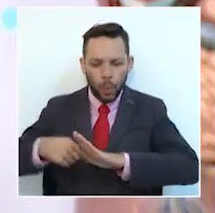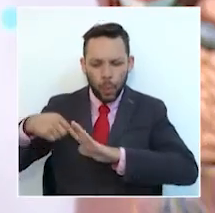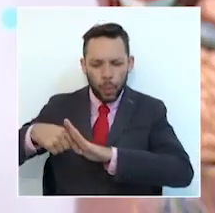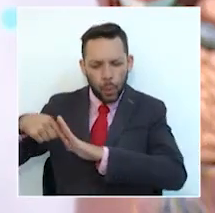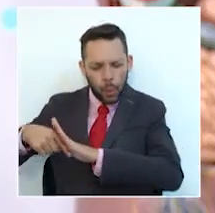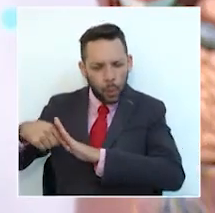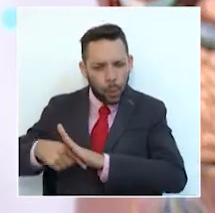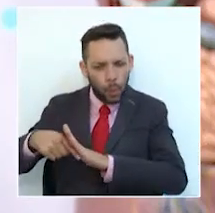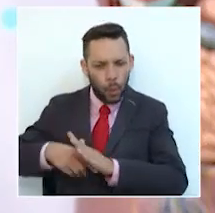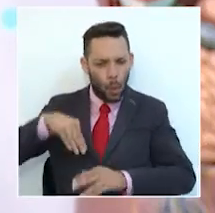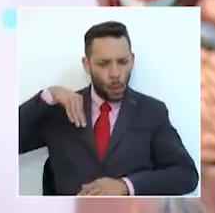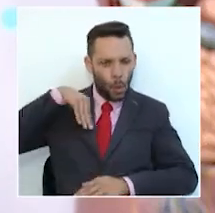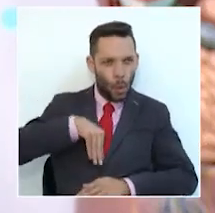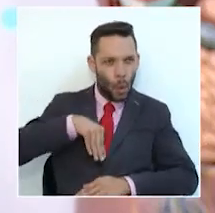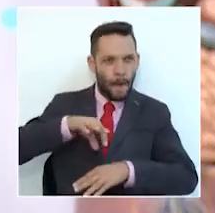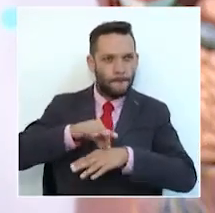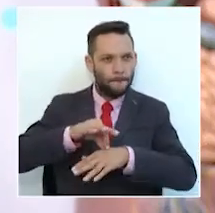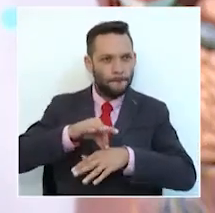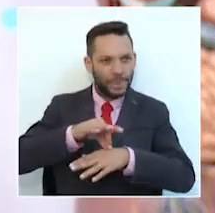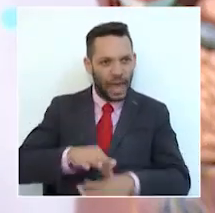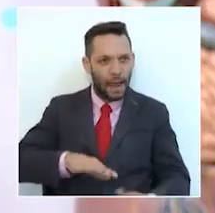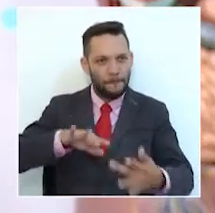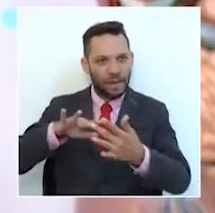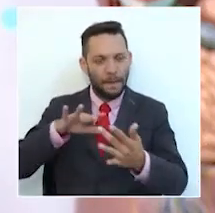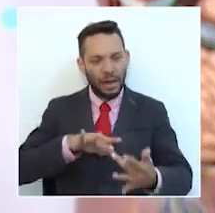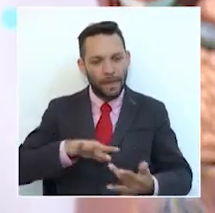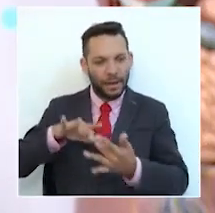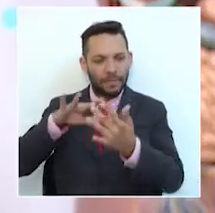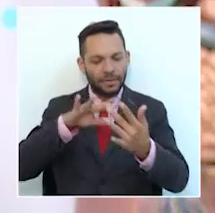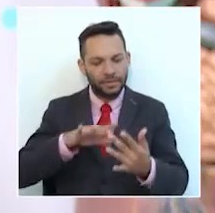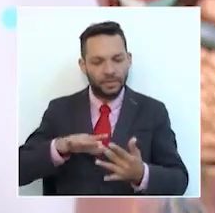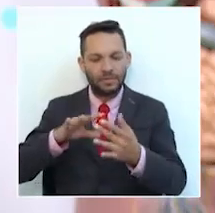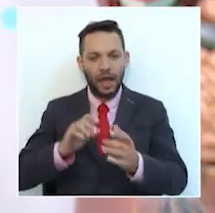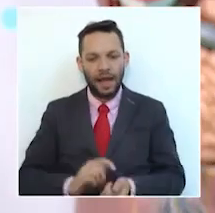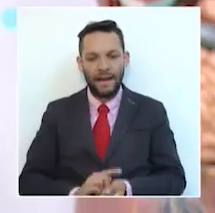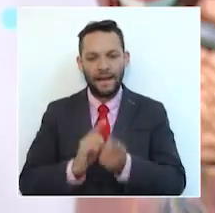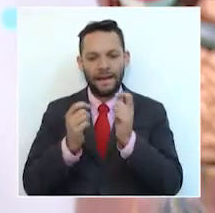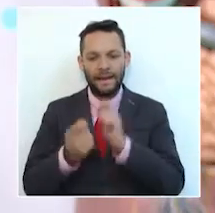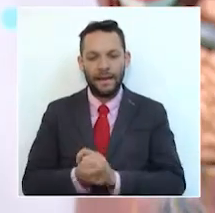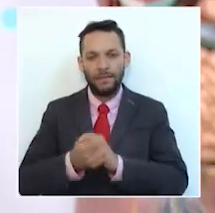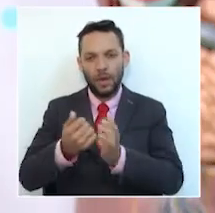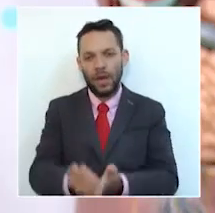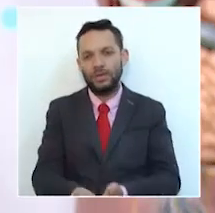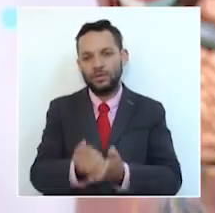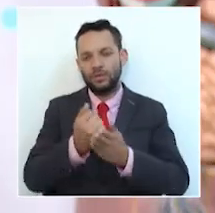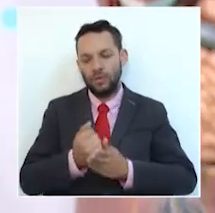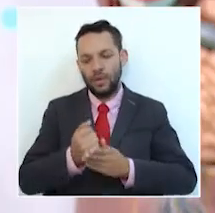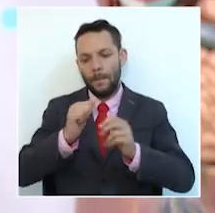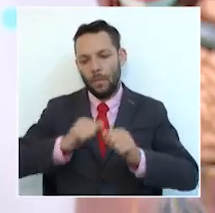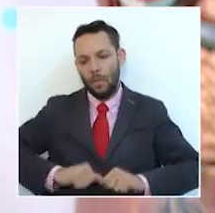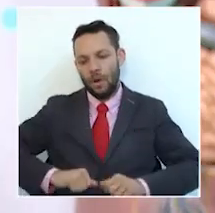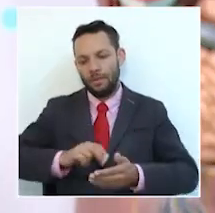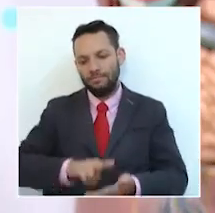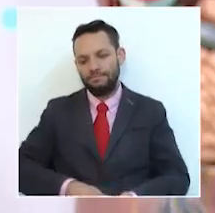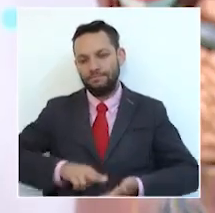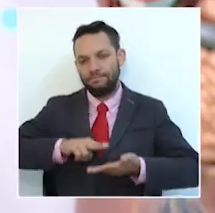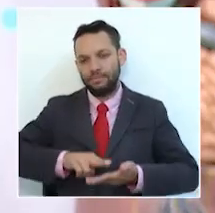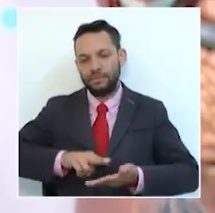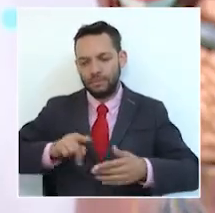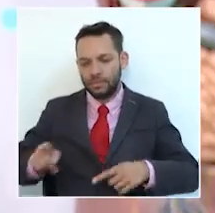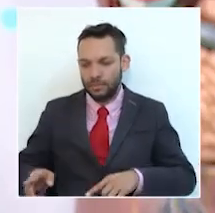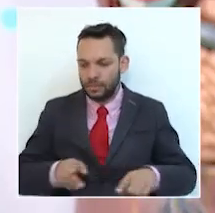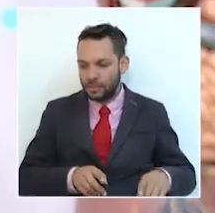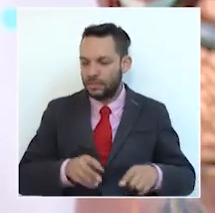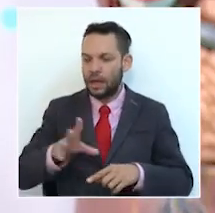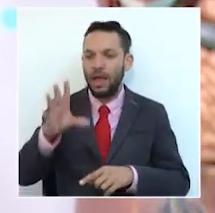finalizando a la piel penetrando llegando a la circulación general y es sabido pues de los efectos de algunos